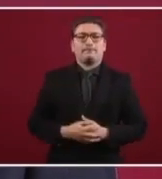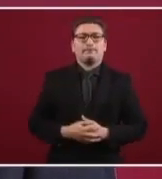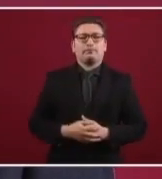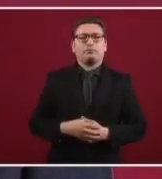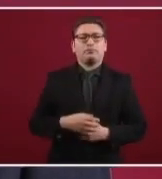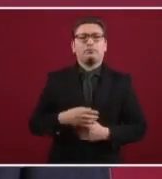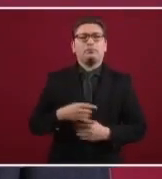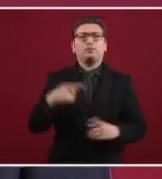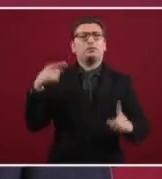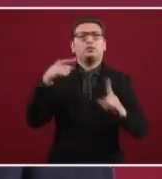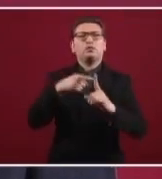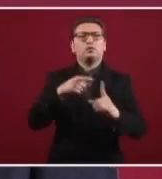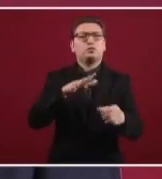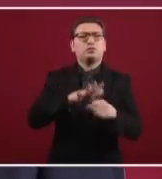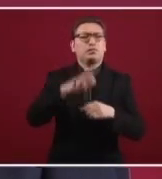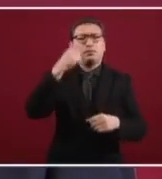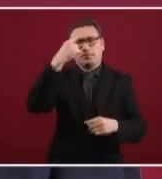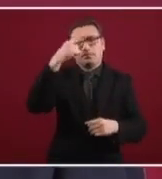para